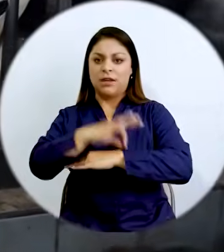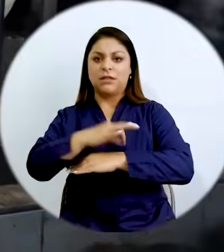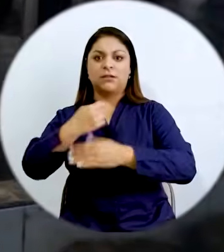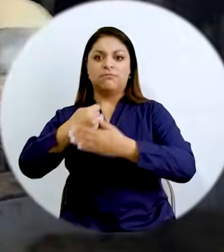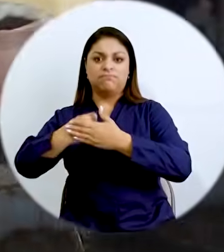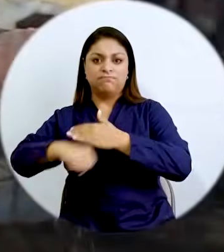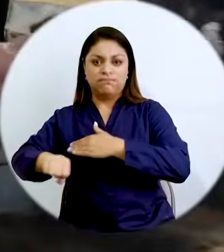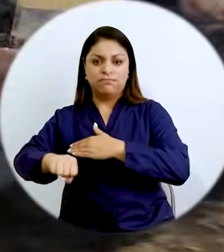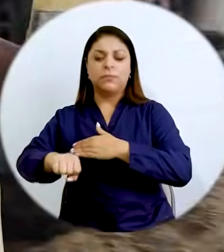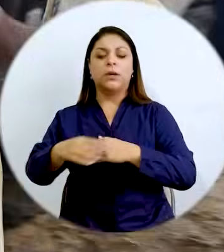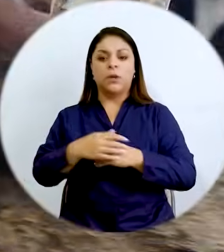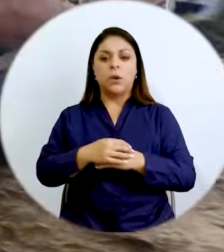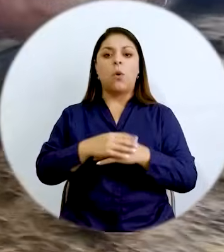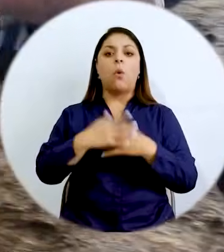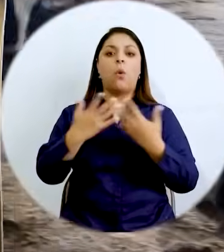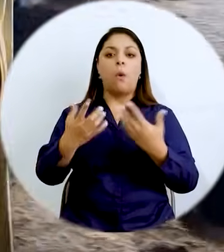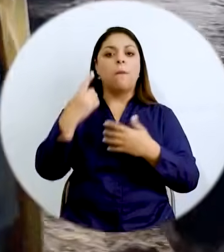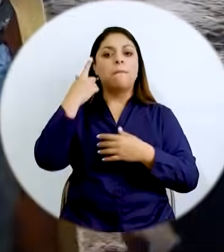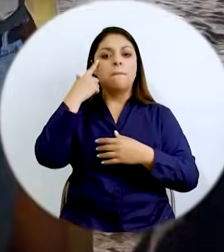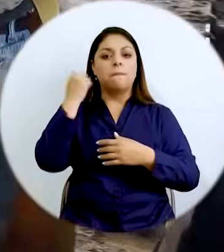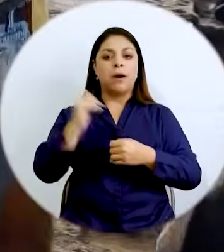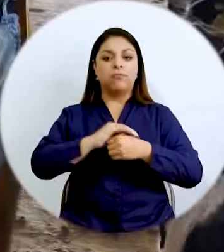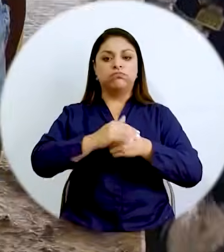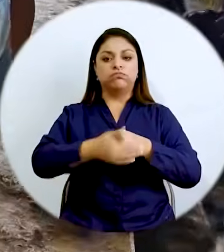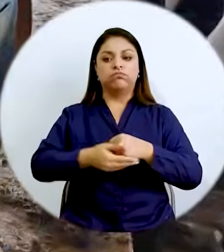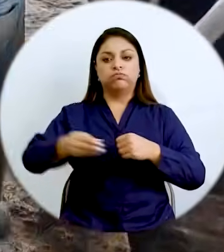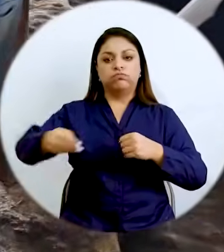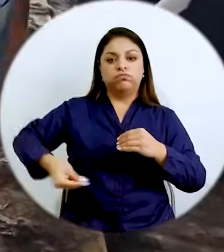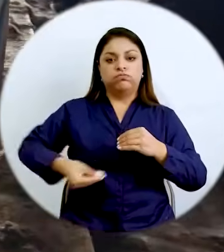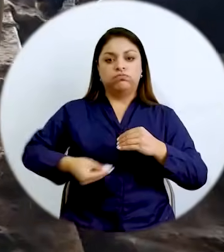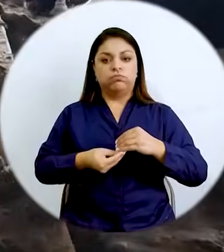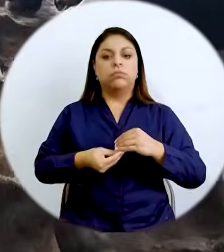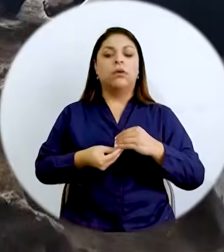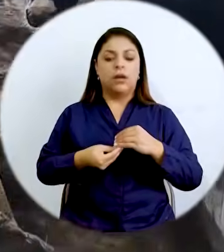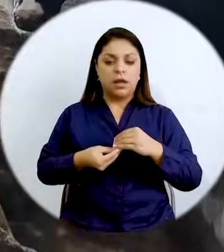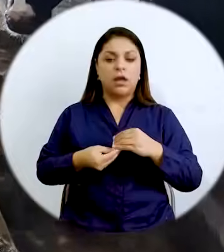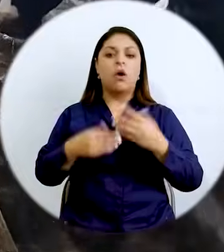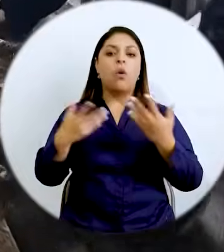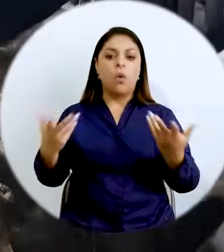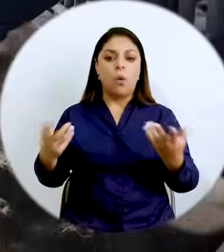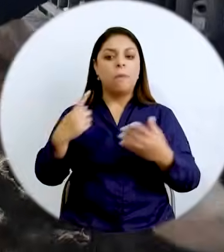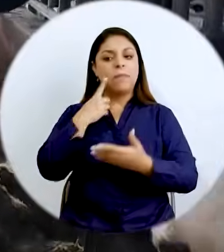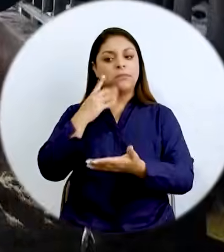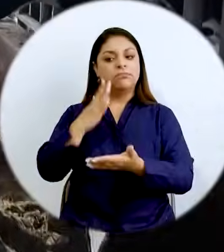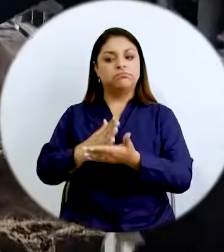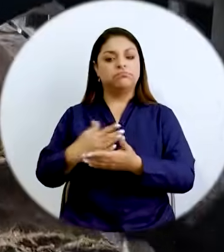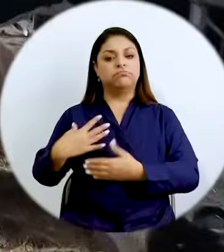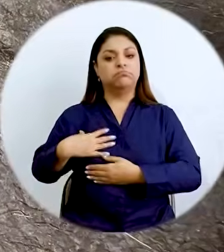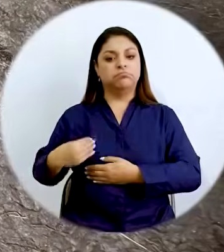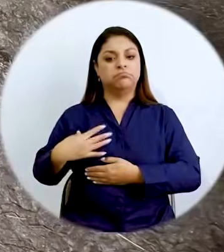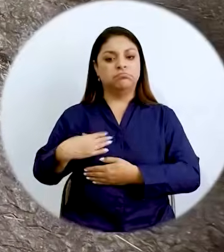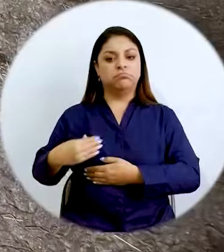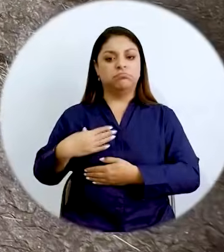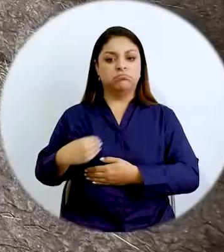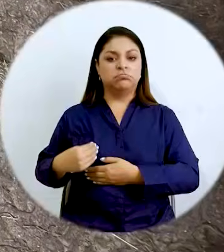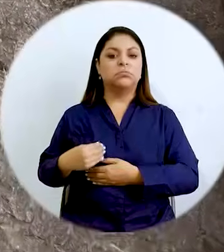acorde con la fecha con el día que está pariendo, si es para inseminar, si es para